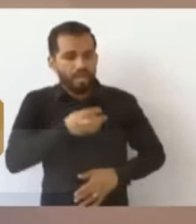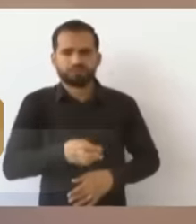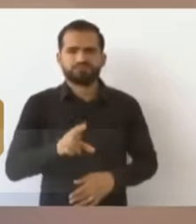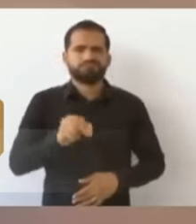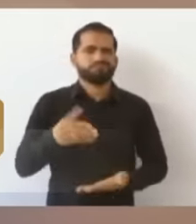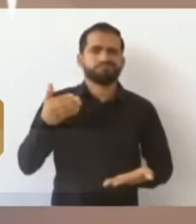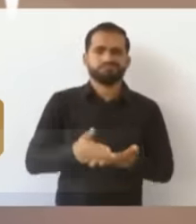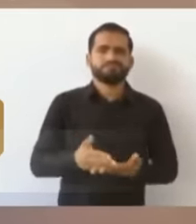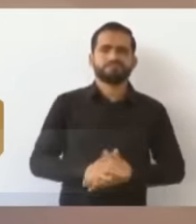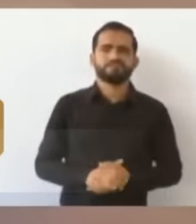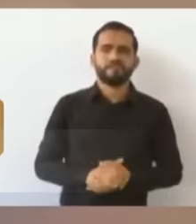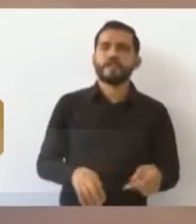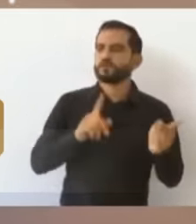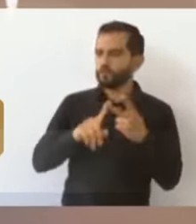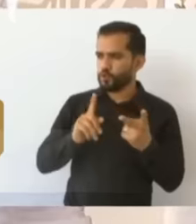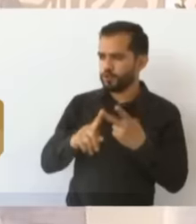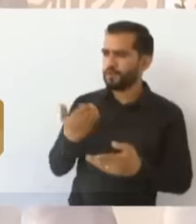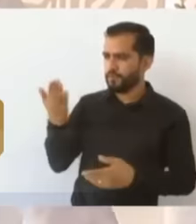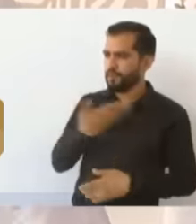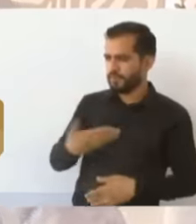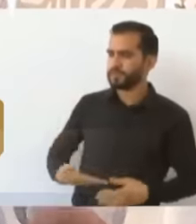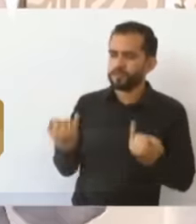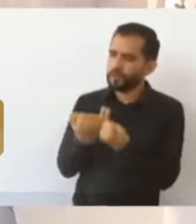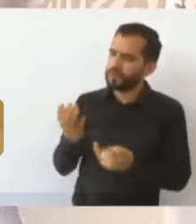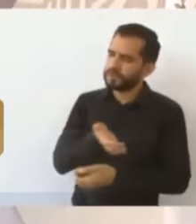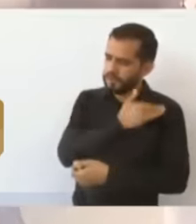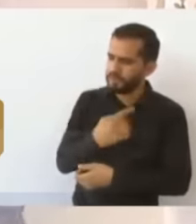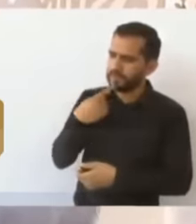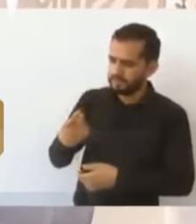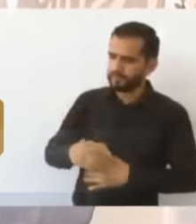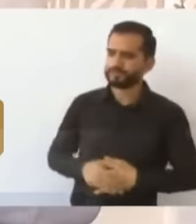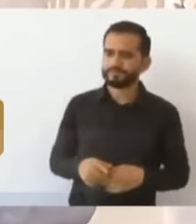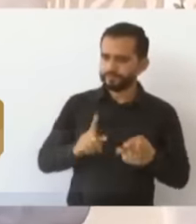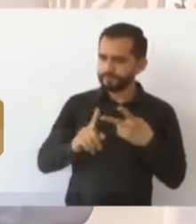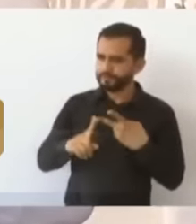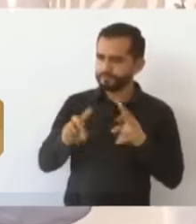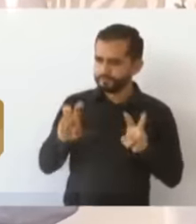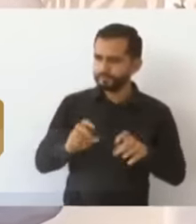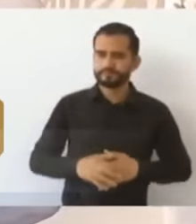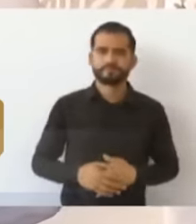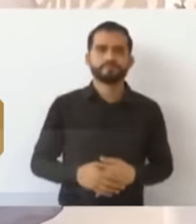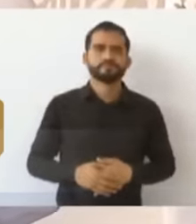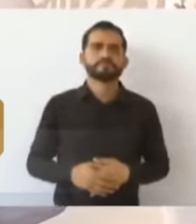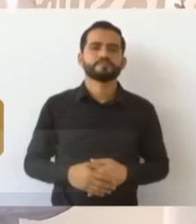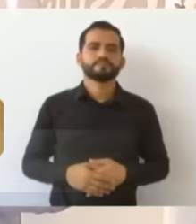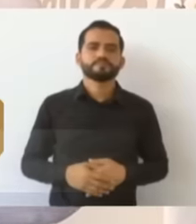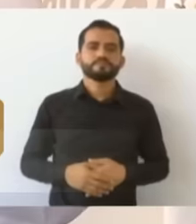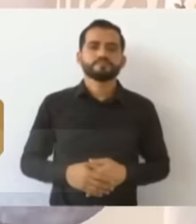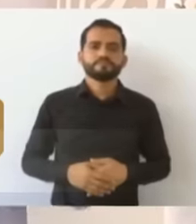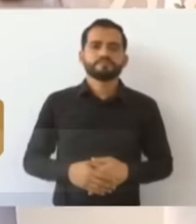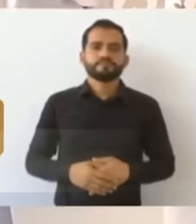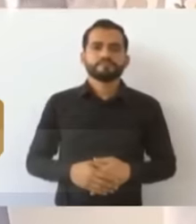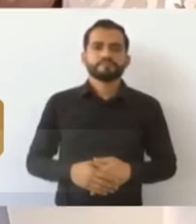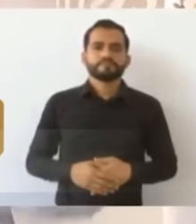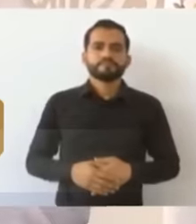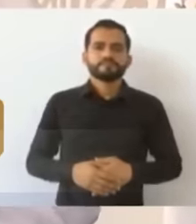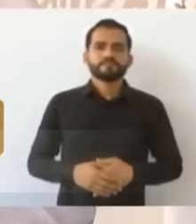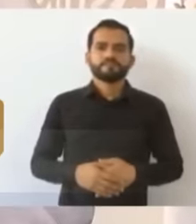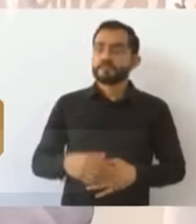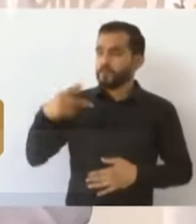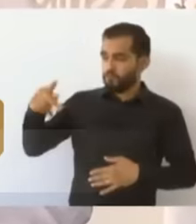presidente, que quiero, lo dirijo al presidente y también a la presidenta. Segunda cuestión, atendiendo a su